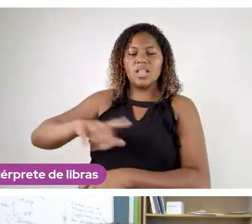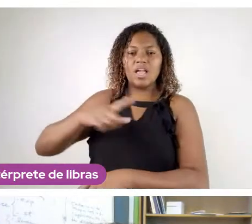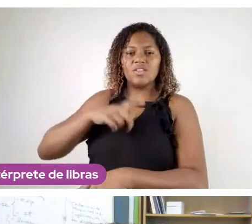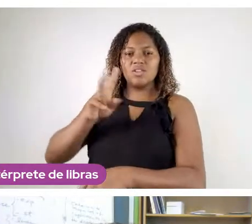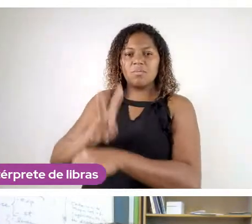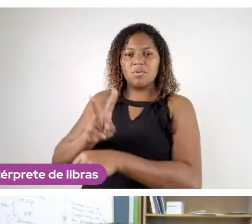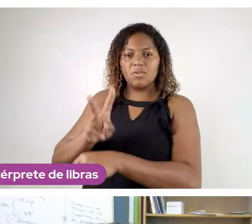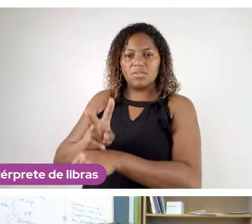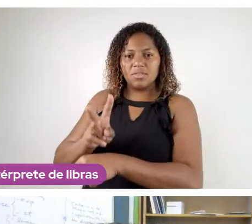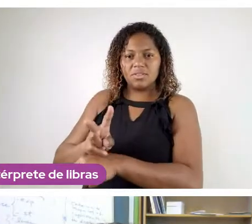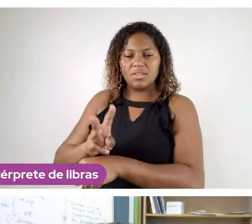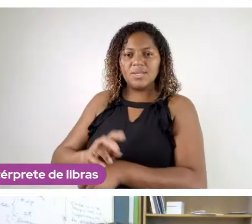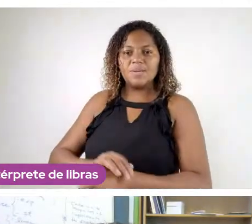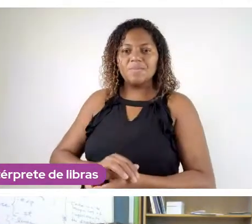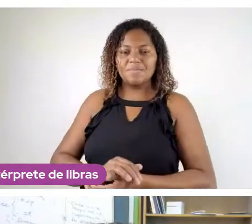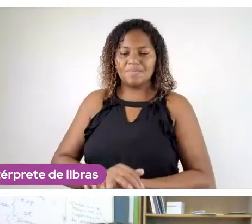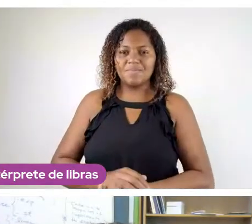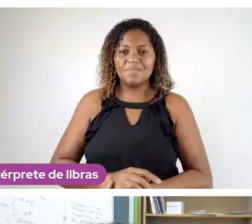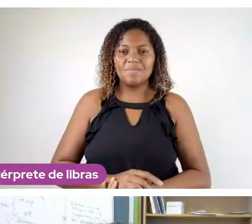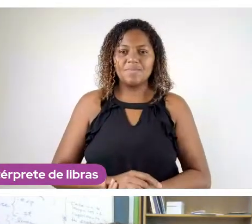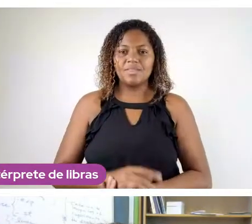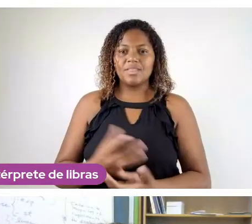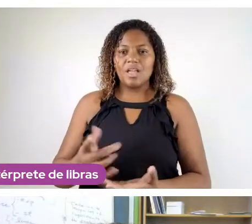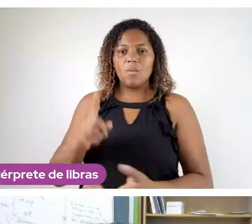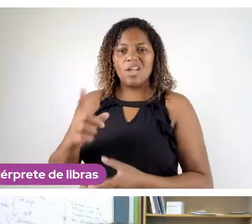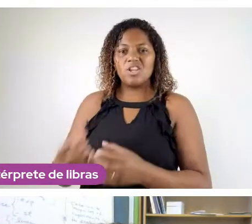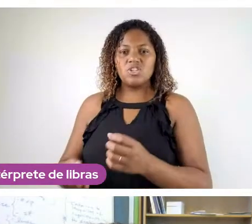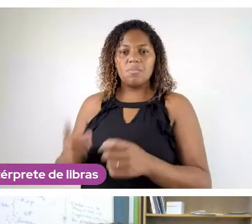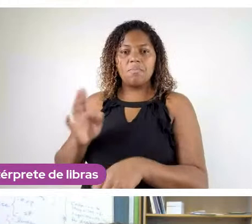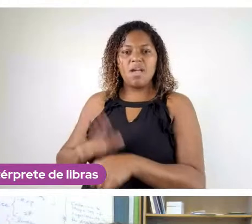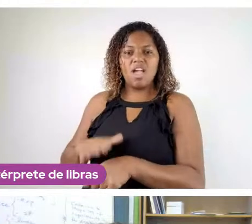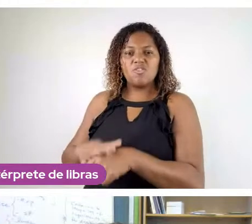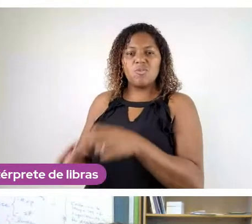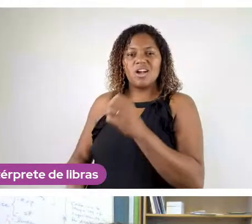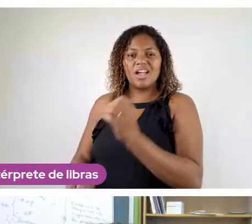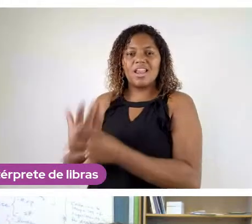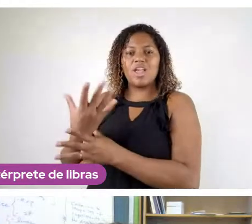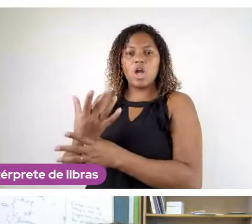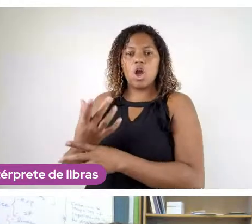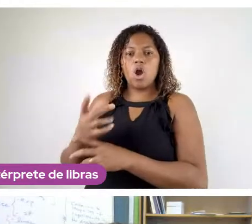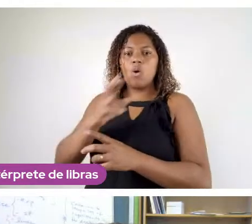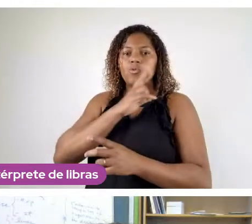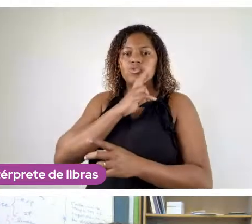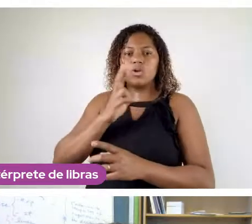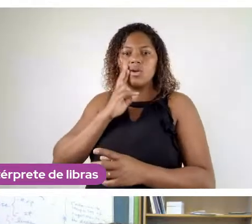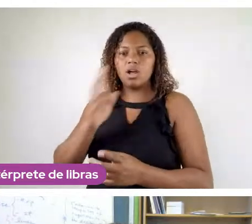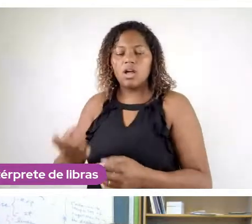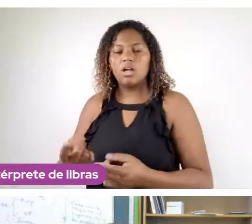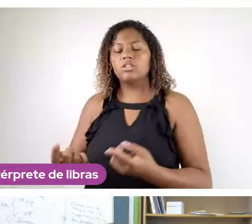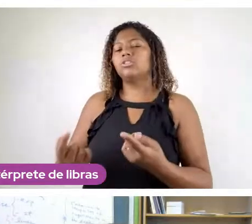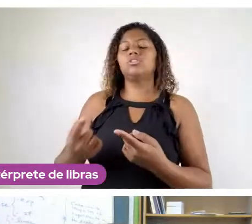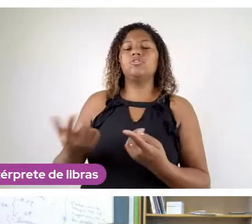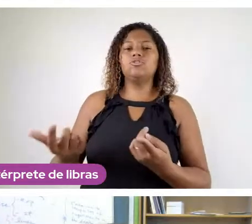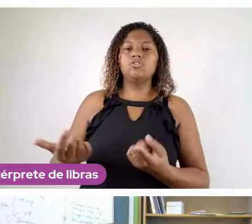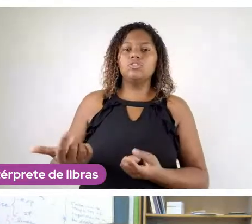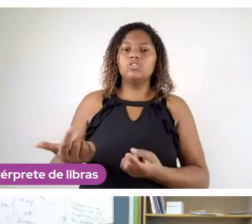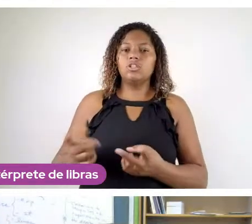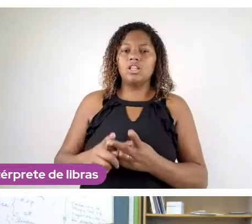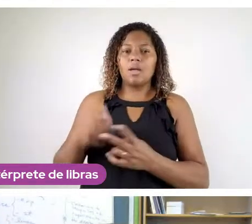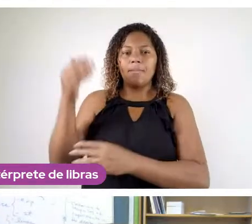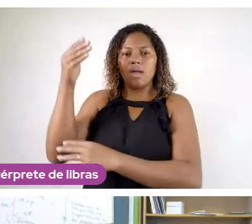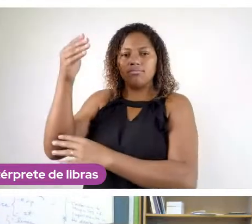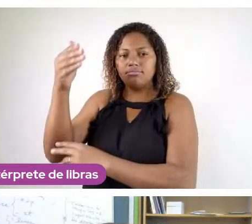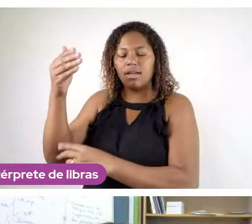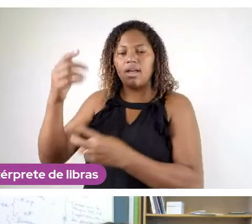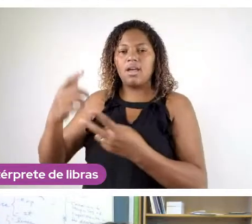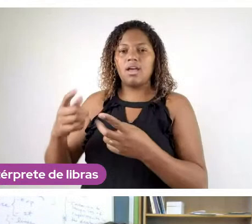crear grandes resorts de hoteles, ellos crearon sus propios restaurantes chiquititos, sus pequeños hoteles. Y en